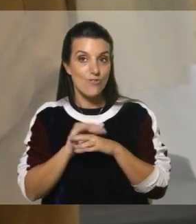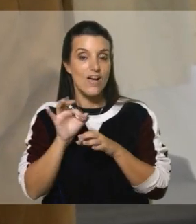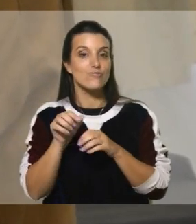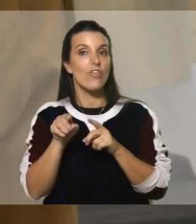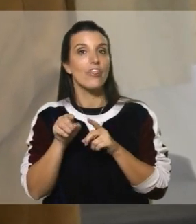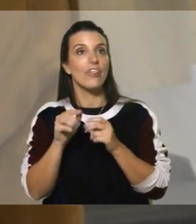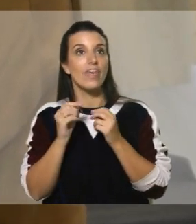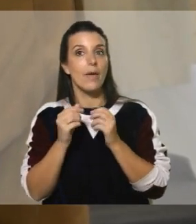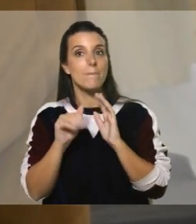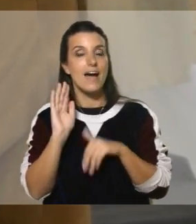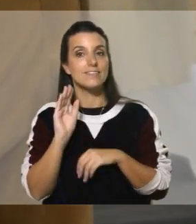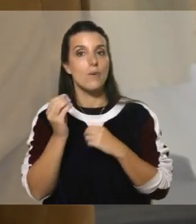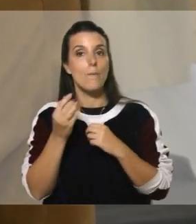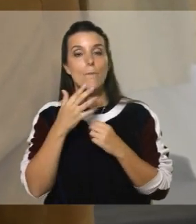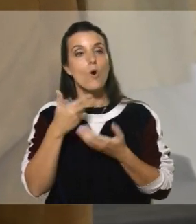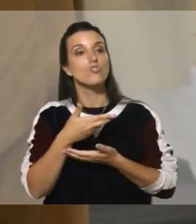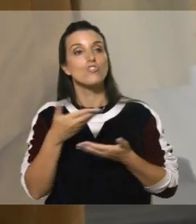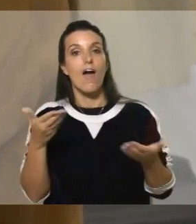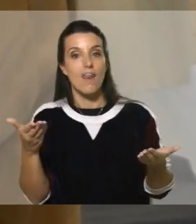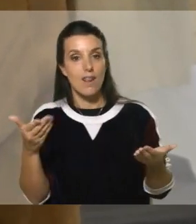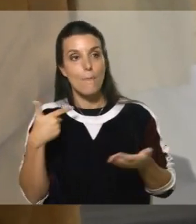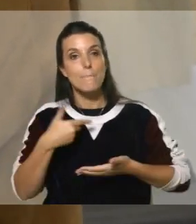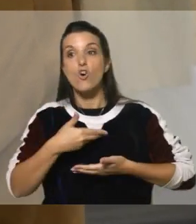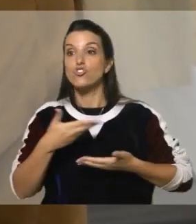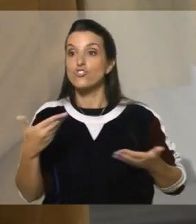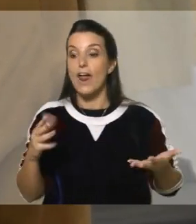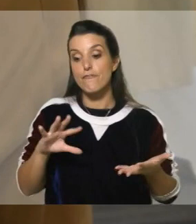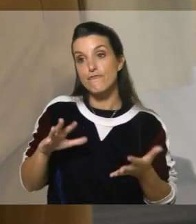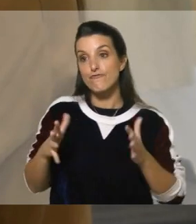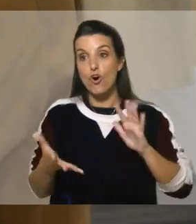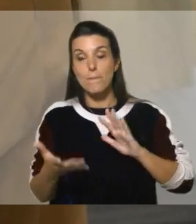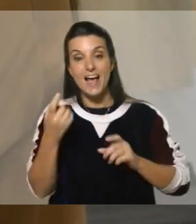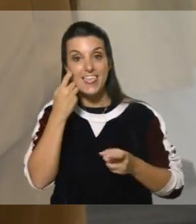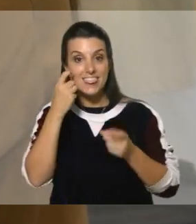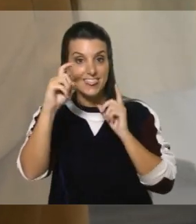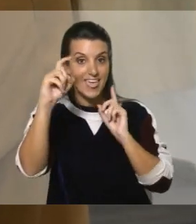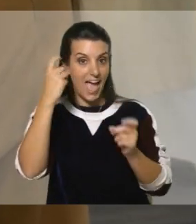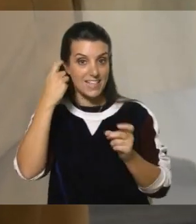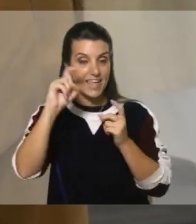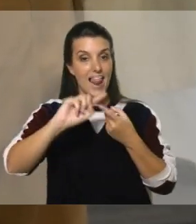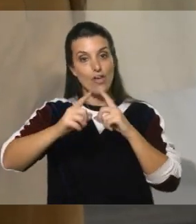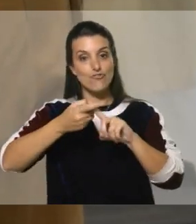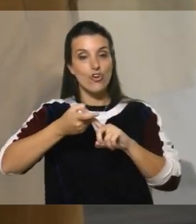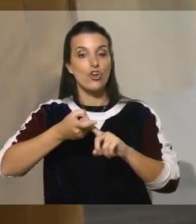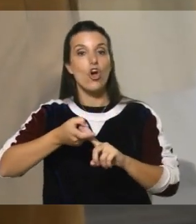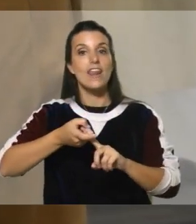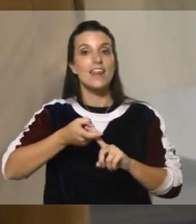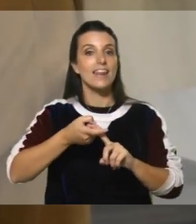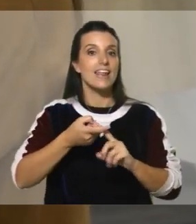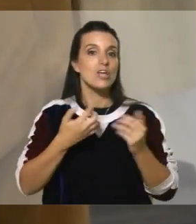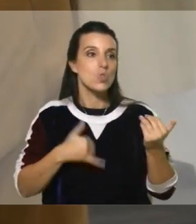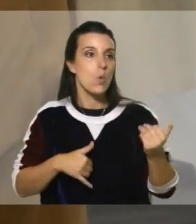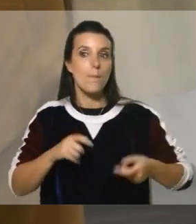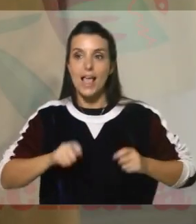con con Mostrar estilos e ideas vinculadas con los instrumentos pero también con